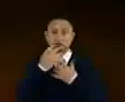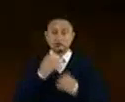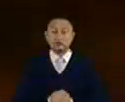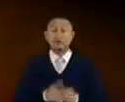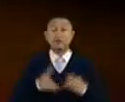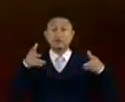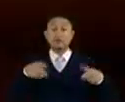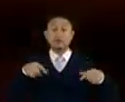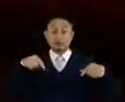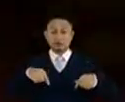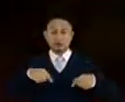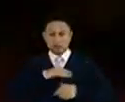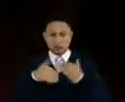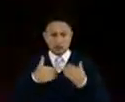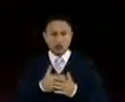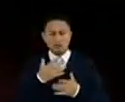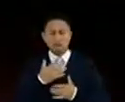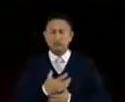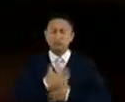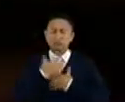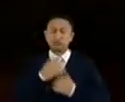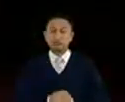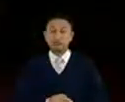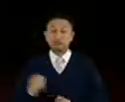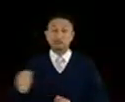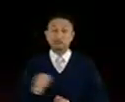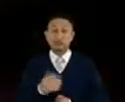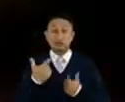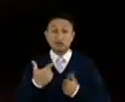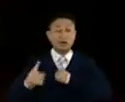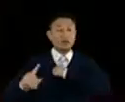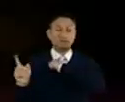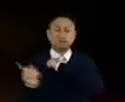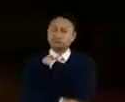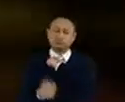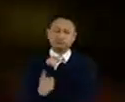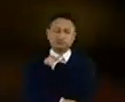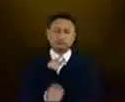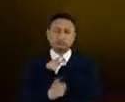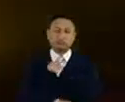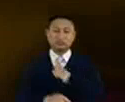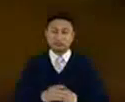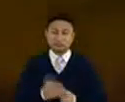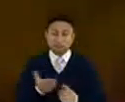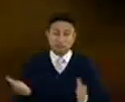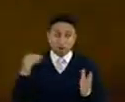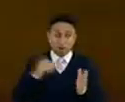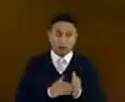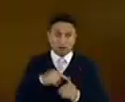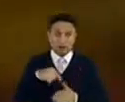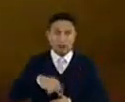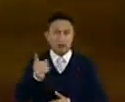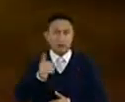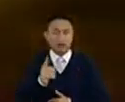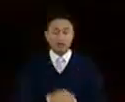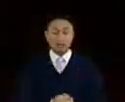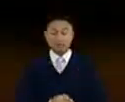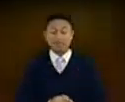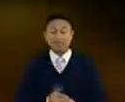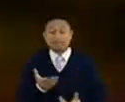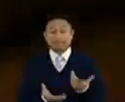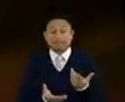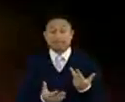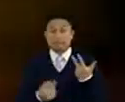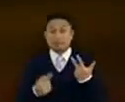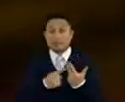cancha, sintieron la indignación popular. Les dieron paloterapia para que por el sector no vuelvan. Seguramente se llevaron